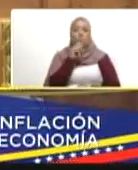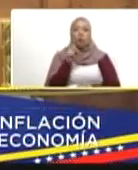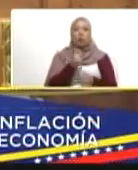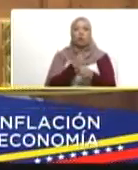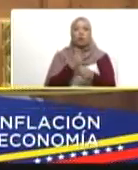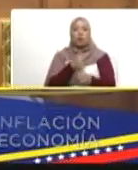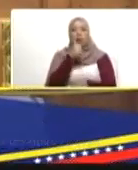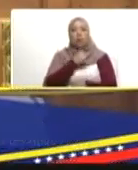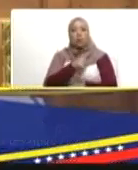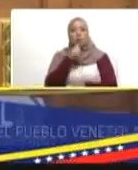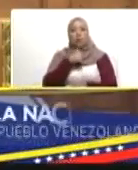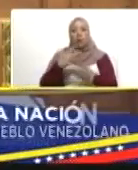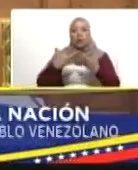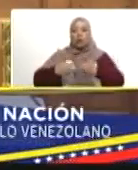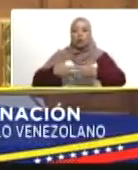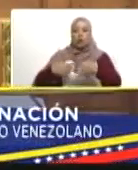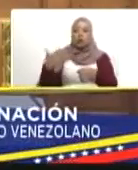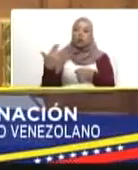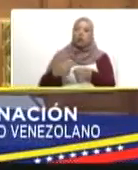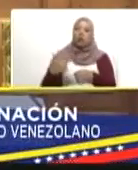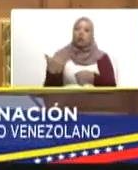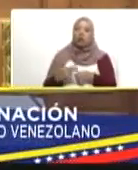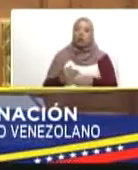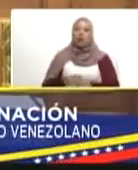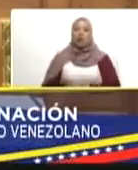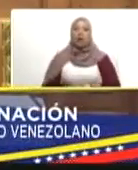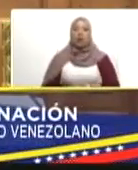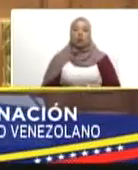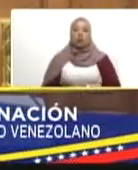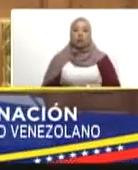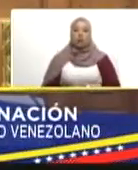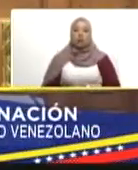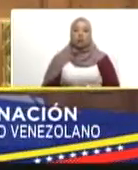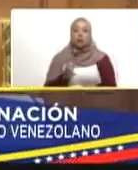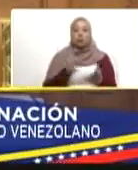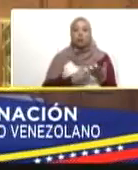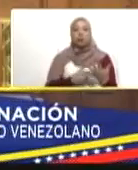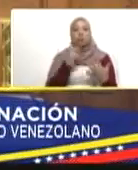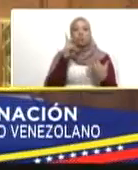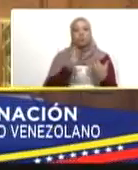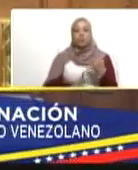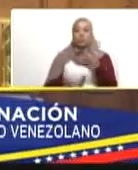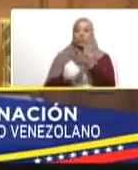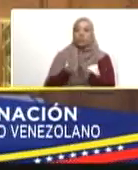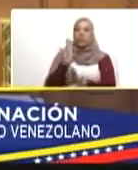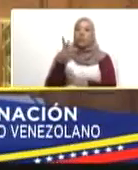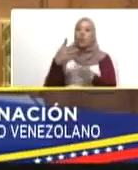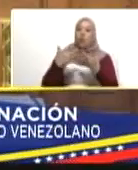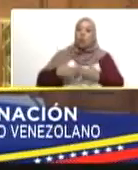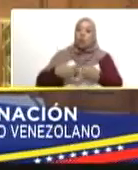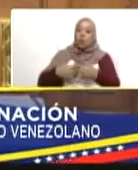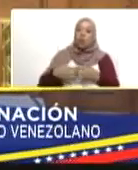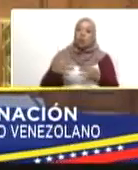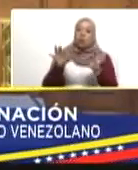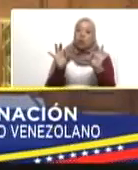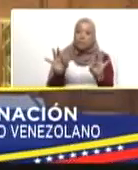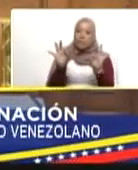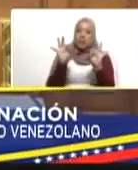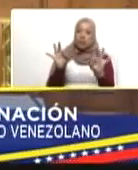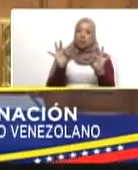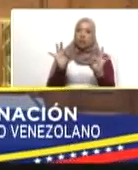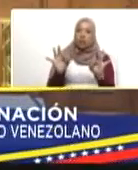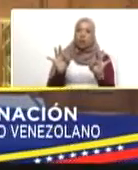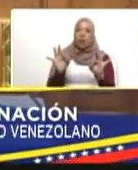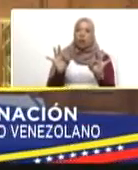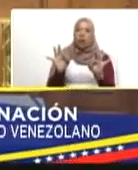rentista petrolera dependiente plantearnos el crecimiento de la economía no petrolera de manera específica con la